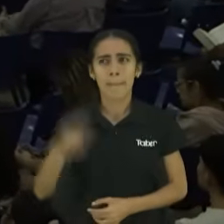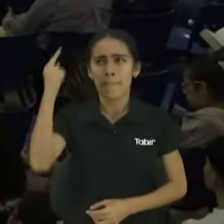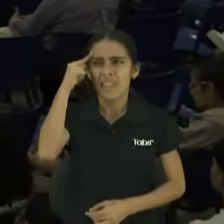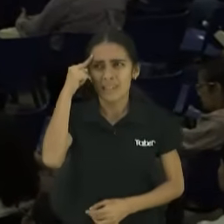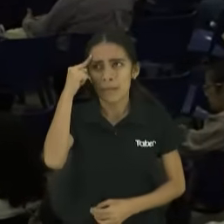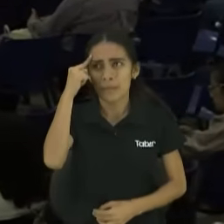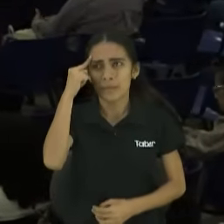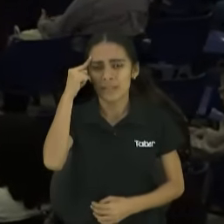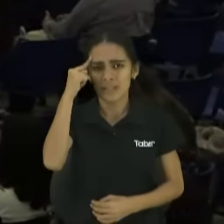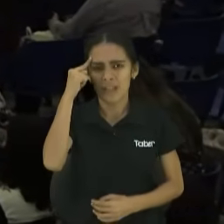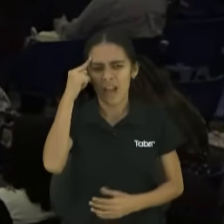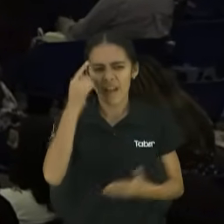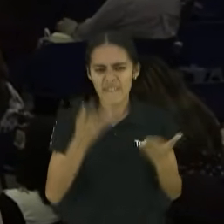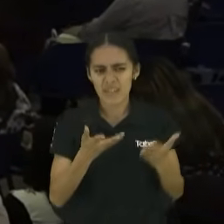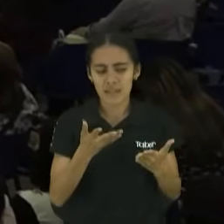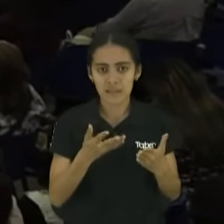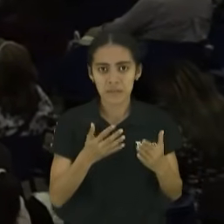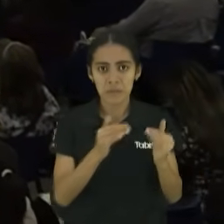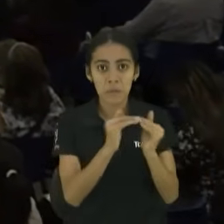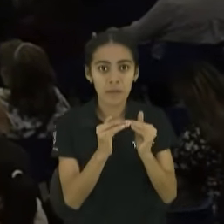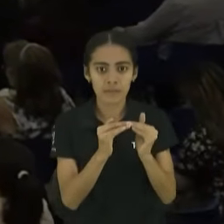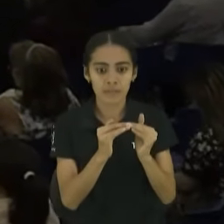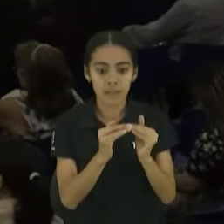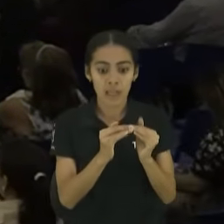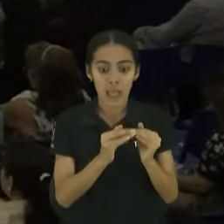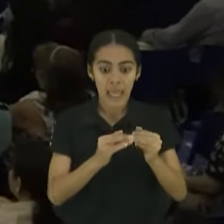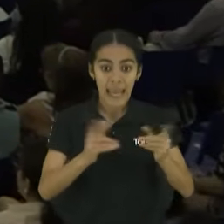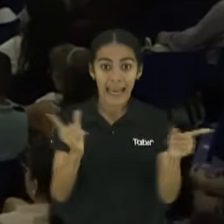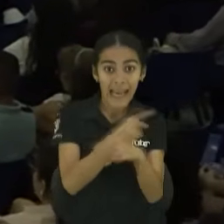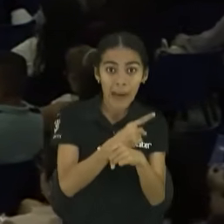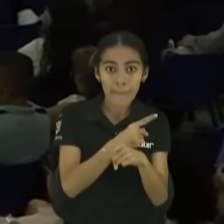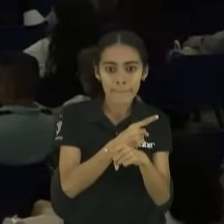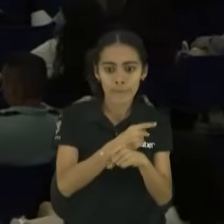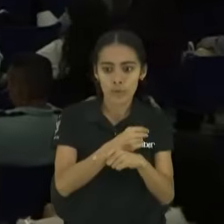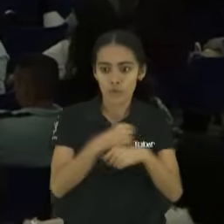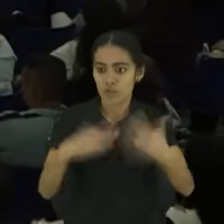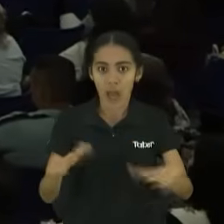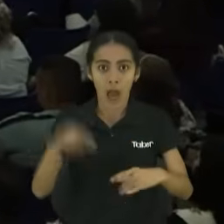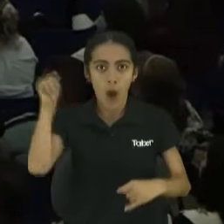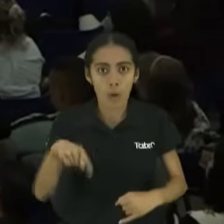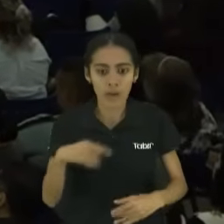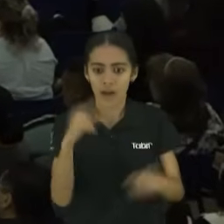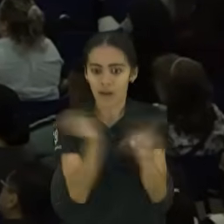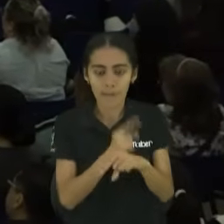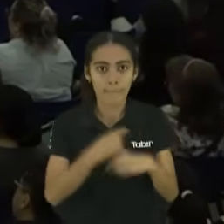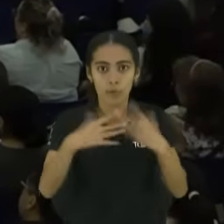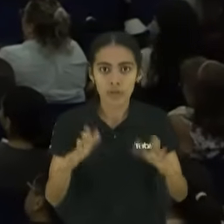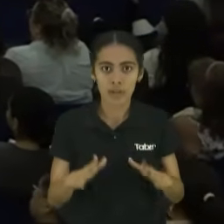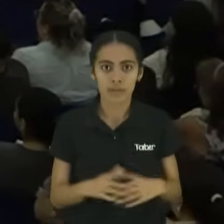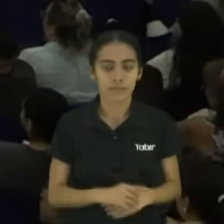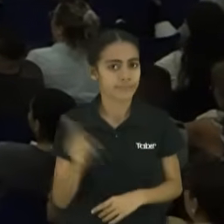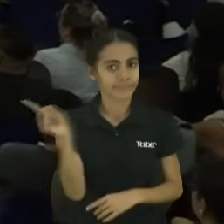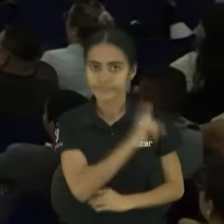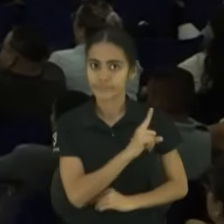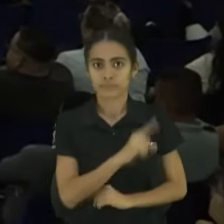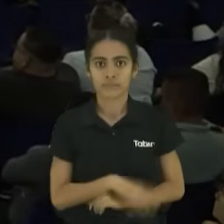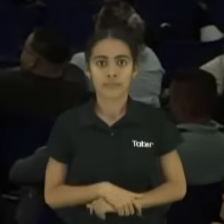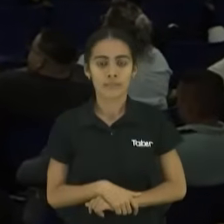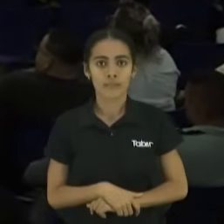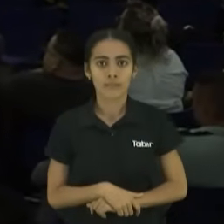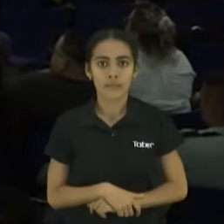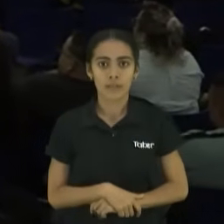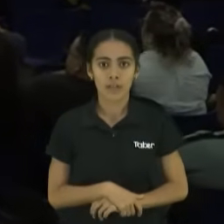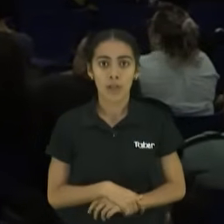igual. Queremos un cambio ya. Quiero hablar a mis jóvenes campamenteros que permanecen desde las 7 de la mañana acá.